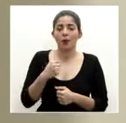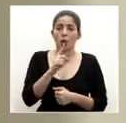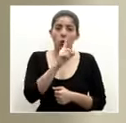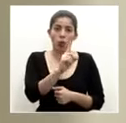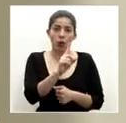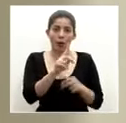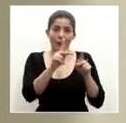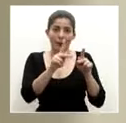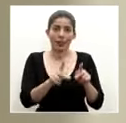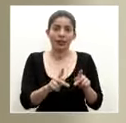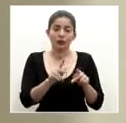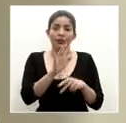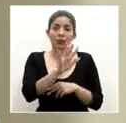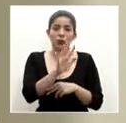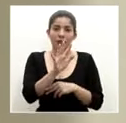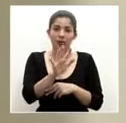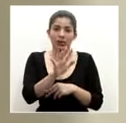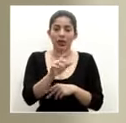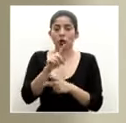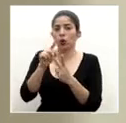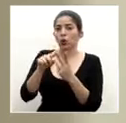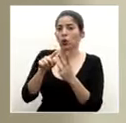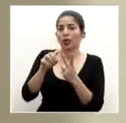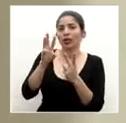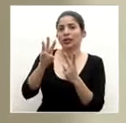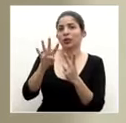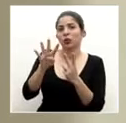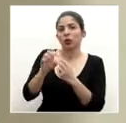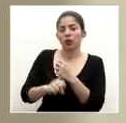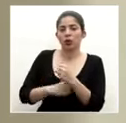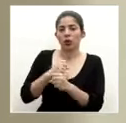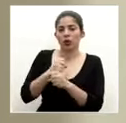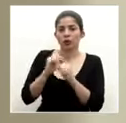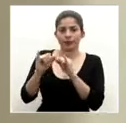persona de 55 y la otra de 64 años.